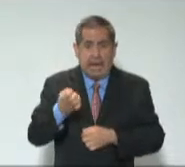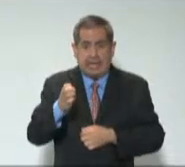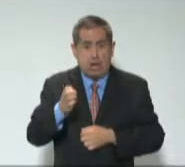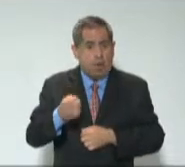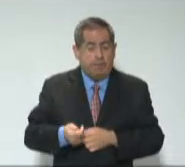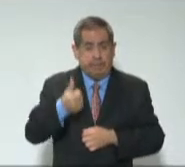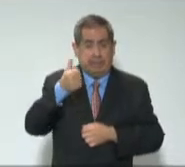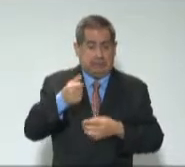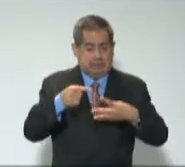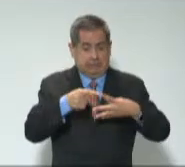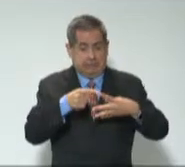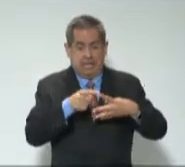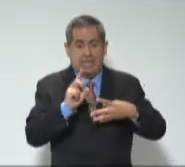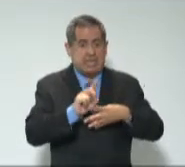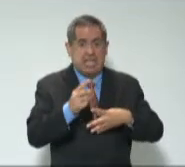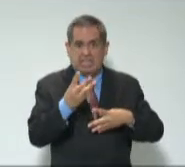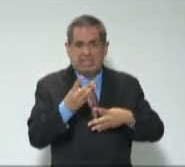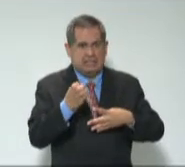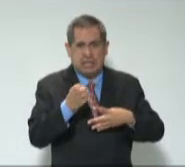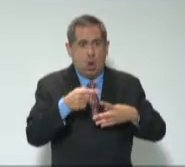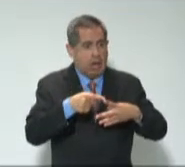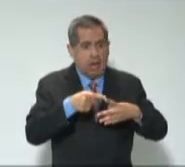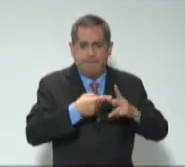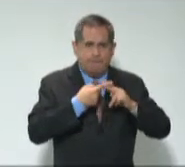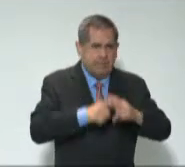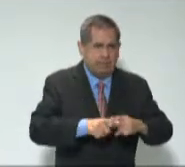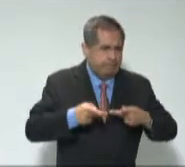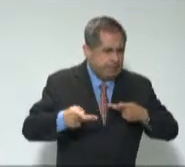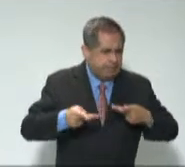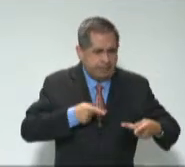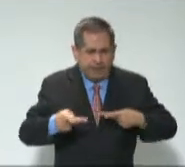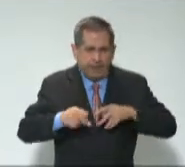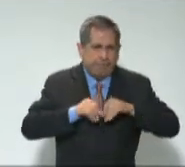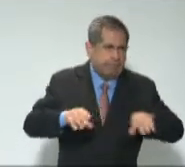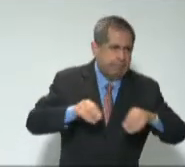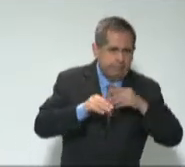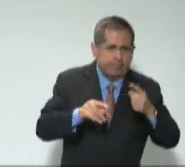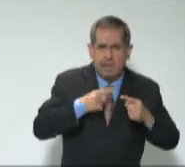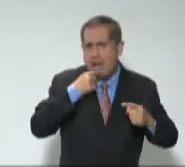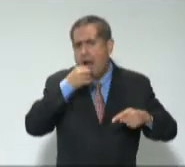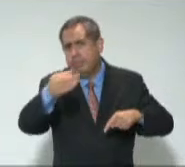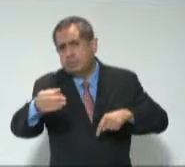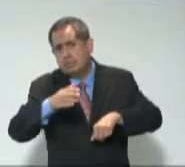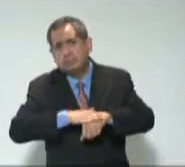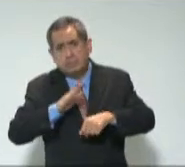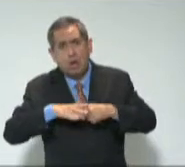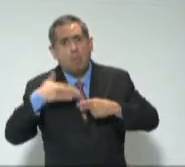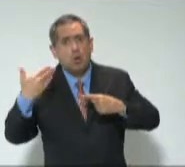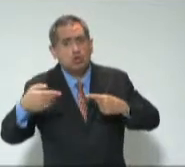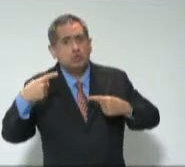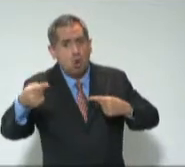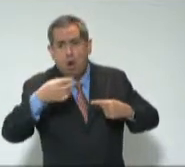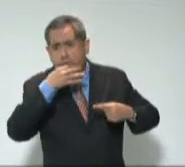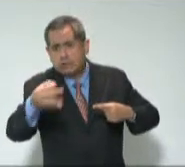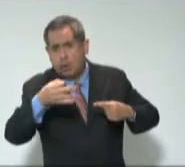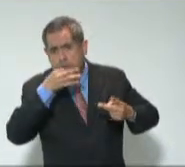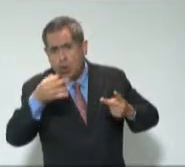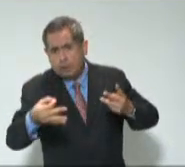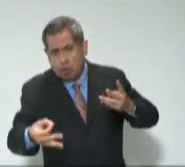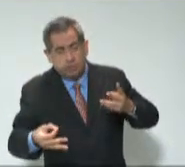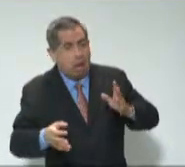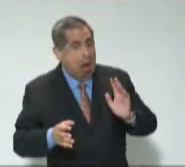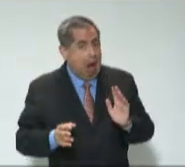enero el 3 de enero para ser precisos anticipando lo que vendría y uno de los elementos